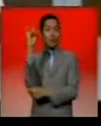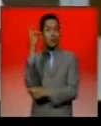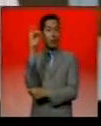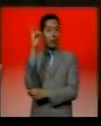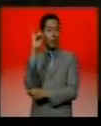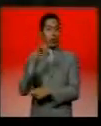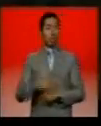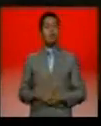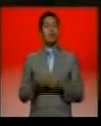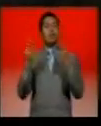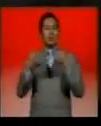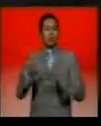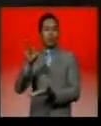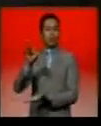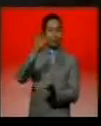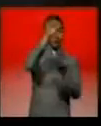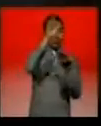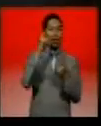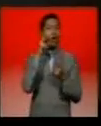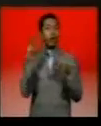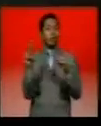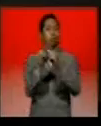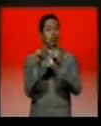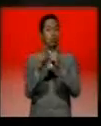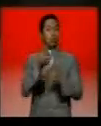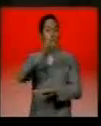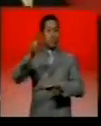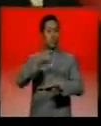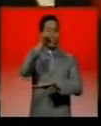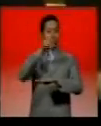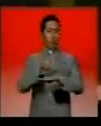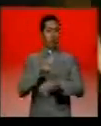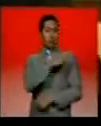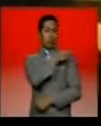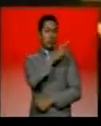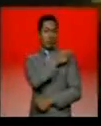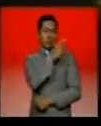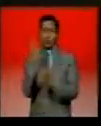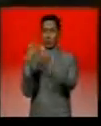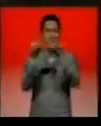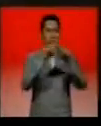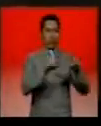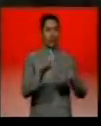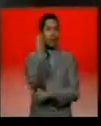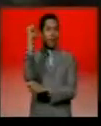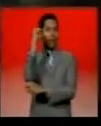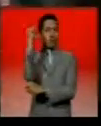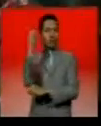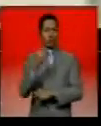además de reconocidos catedráticos, autoridades de foros internacionales, entre otros. Hugo Onofre, Gama Noticias.